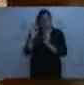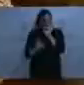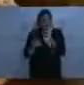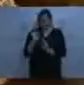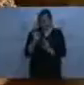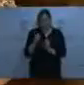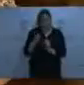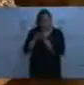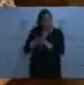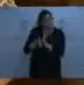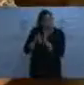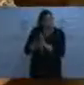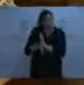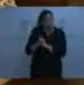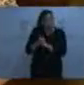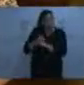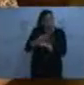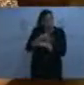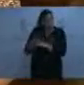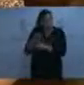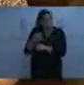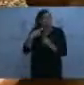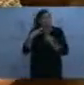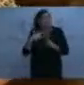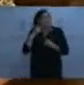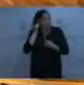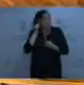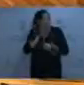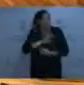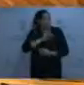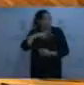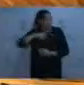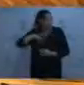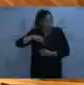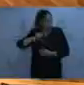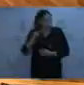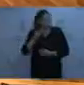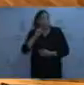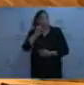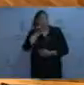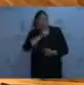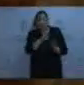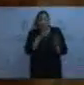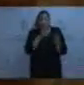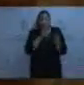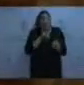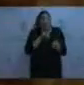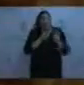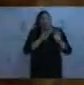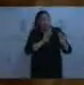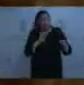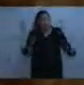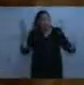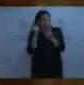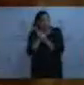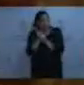la exposición que muy bien hizo la diputada Montejo y también con sus propios argumentos, señor consejero, en contra